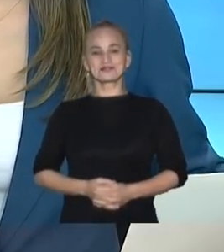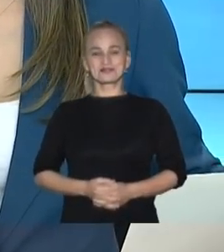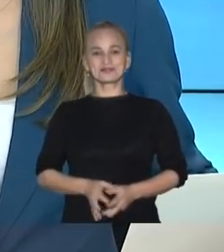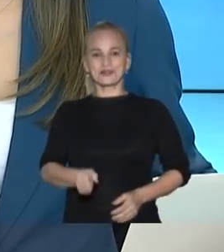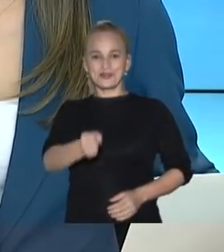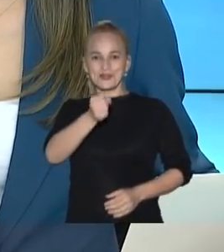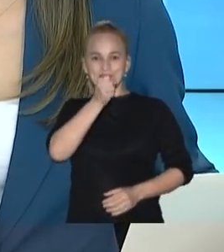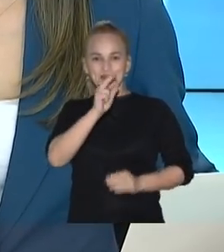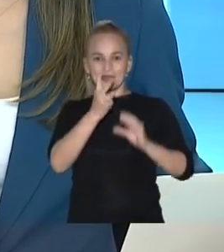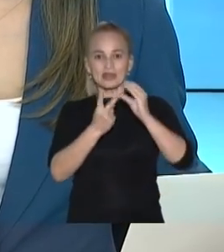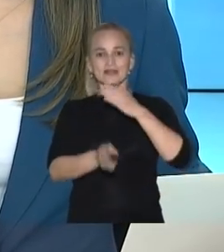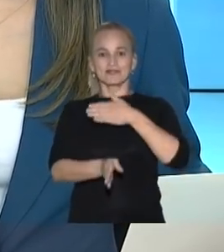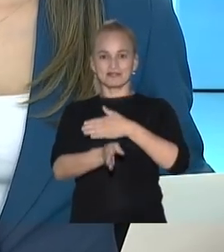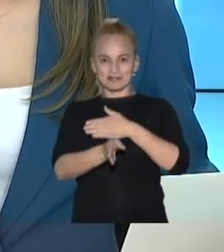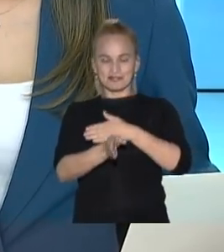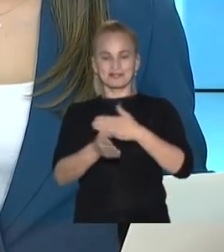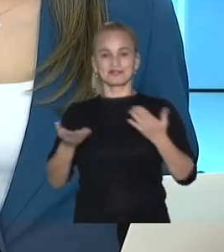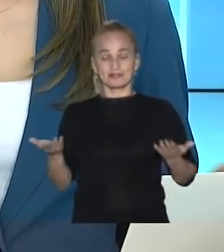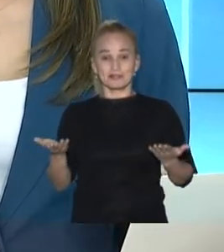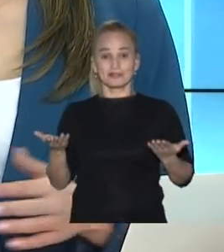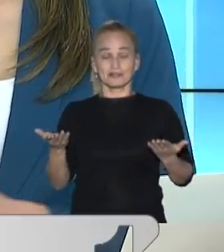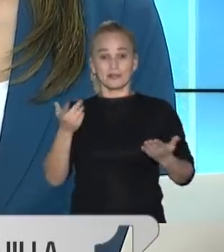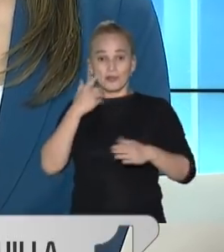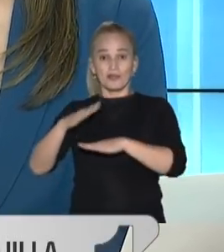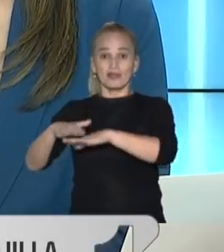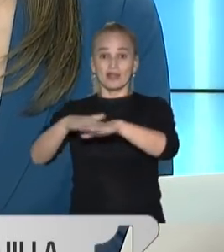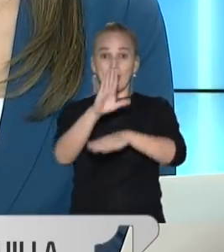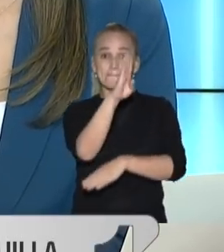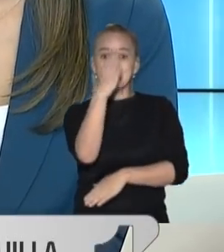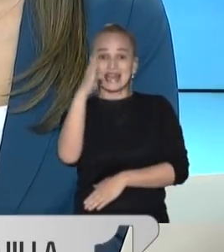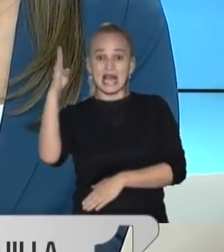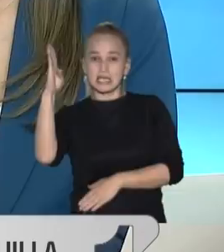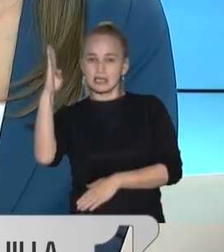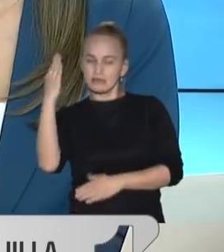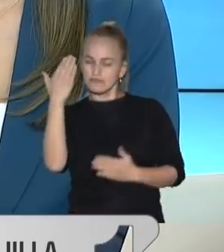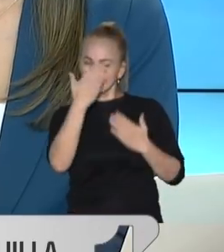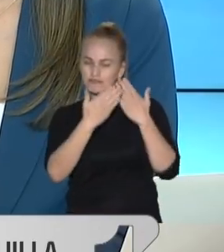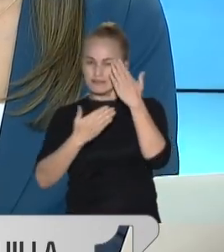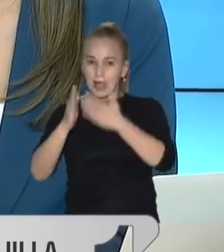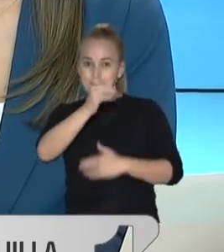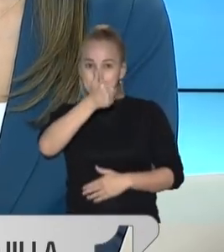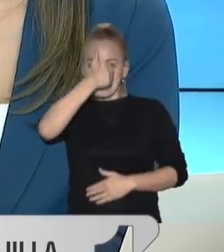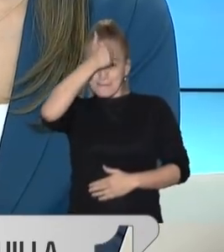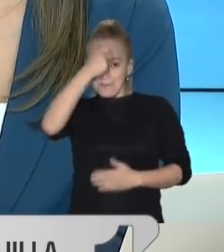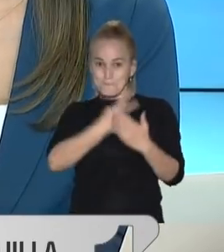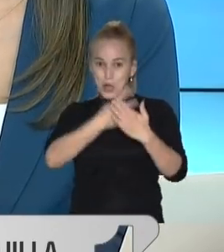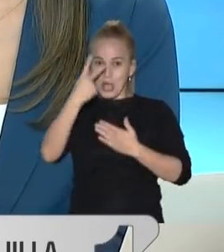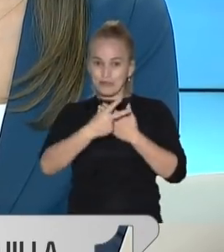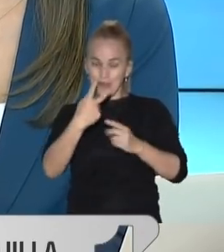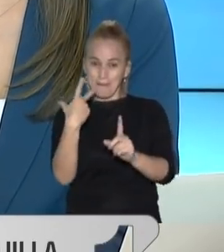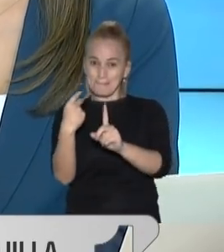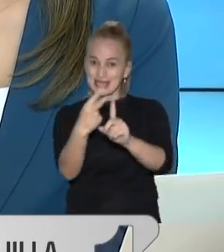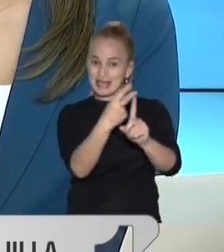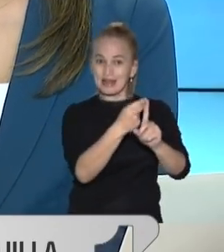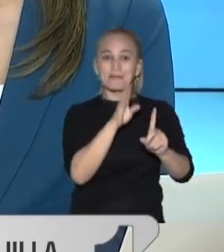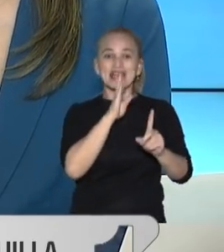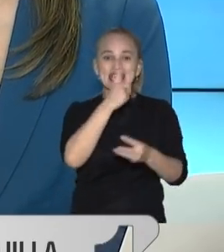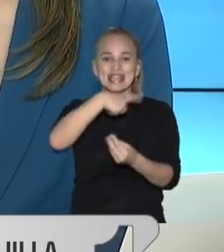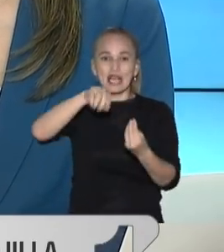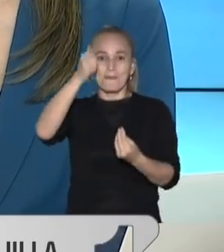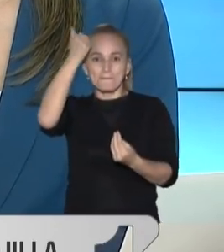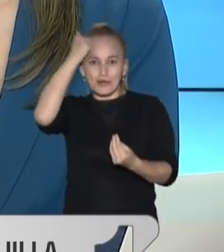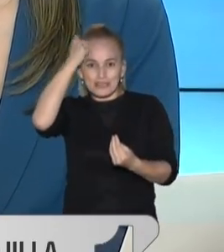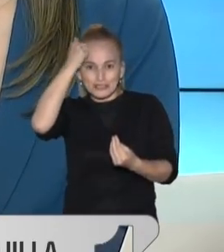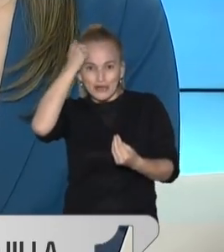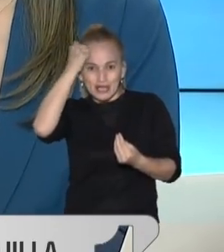Seguimos en Noticentro 1 CMI. Inició en Barranquilla un plan piloto de vacunación a cerca de 1.000 docentes del distrito. Dirigentes de